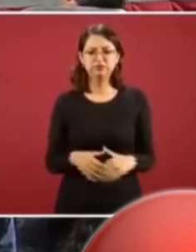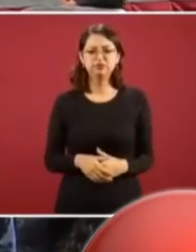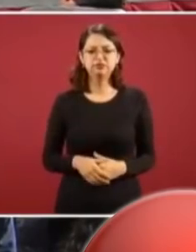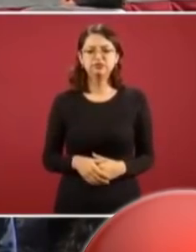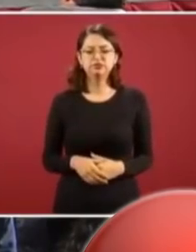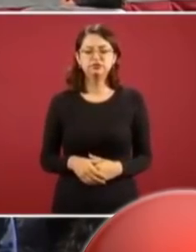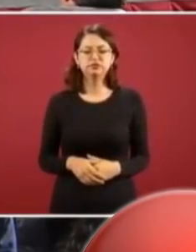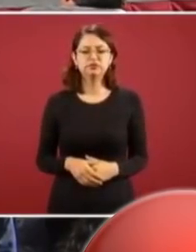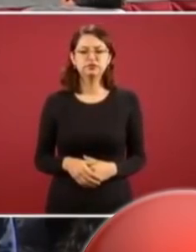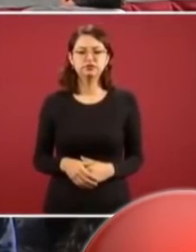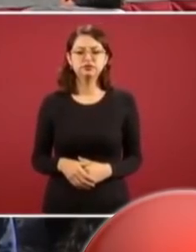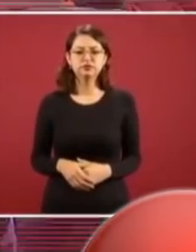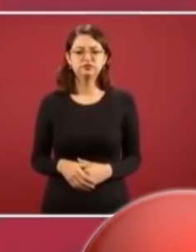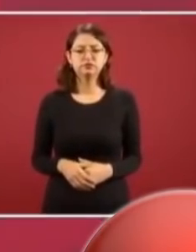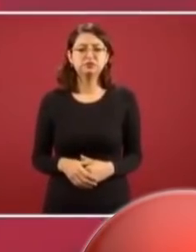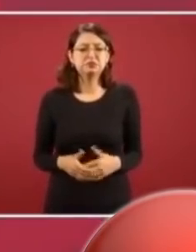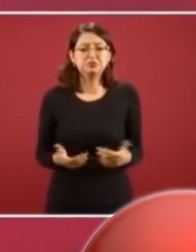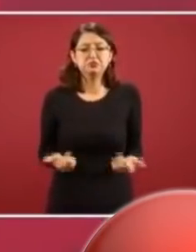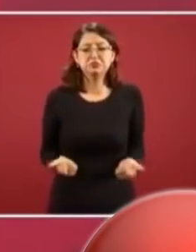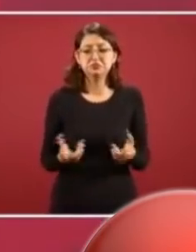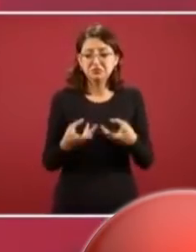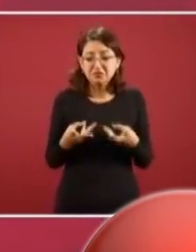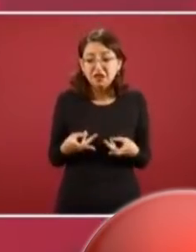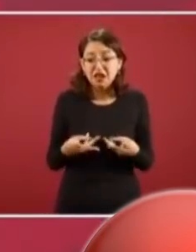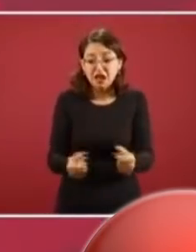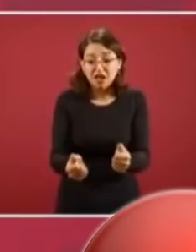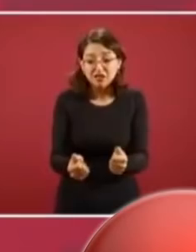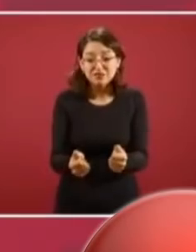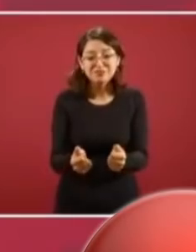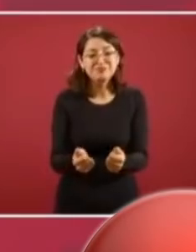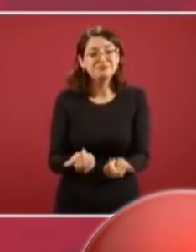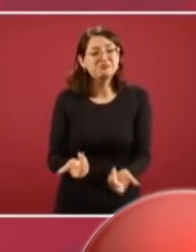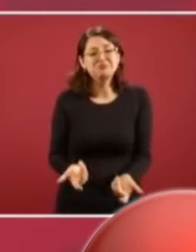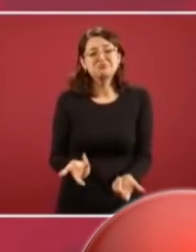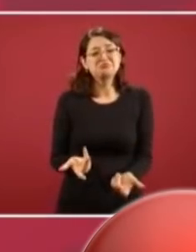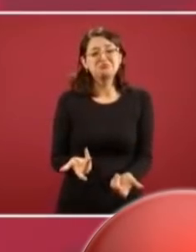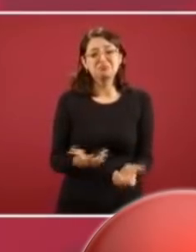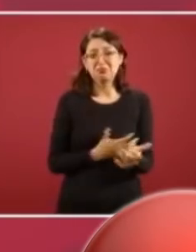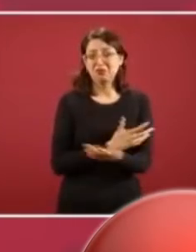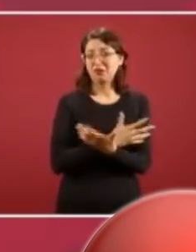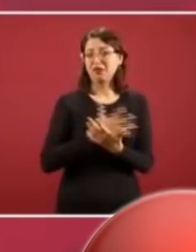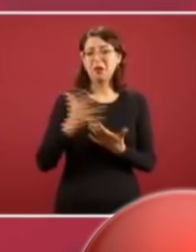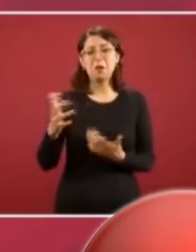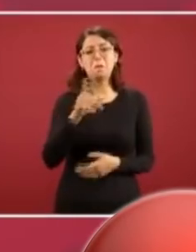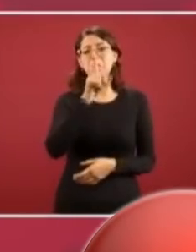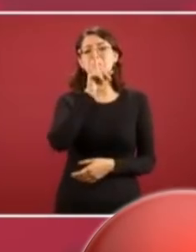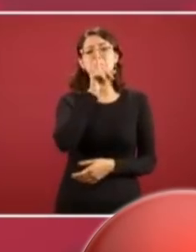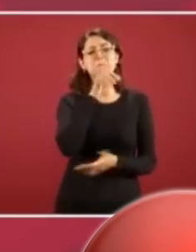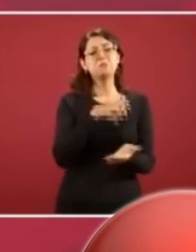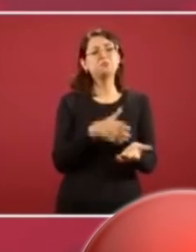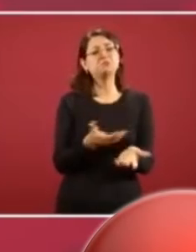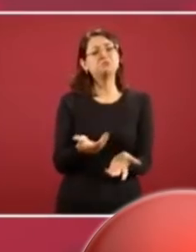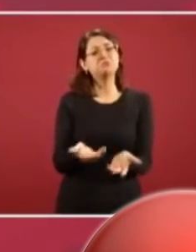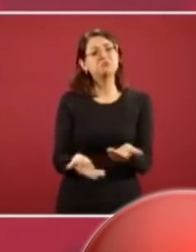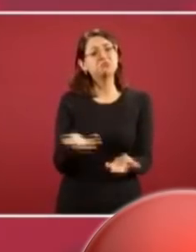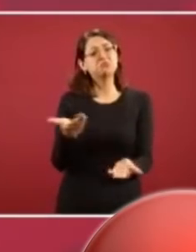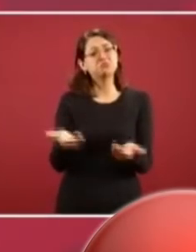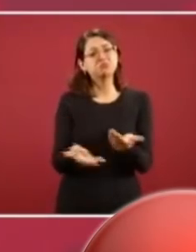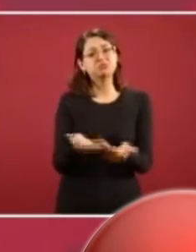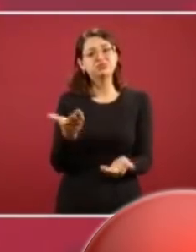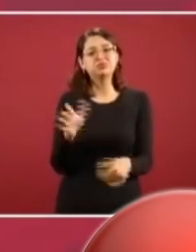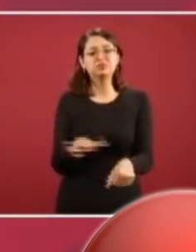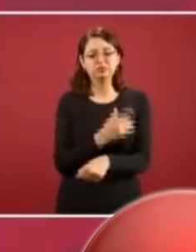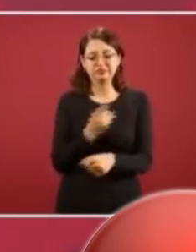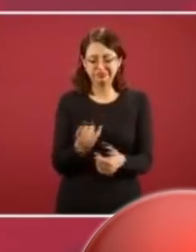ve, los gastos pues no son muchos, porque se